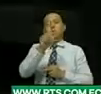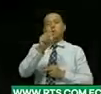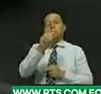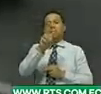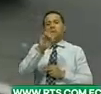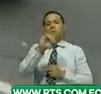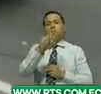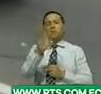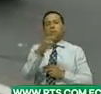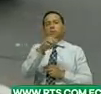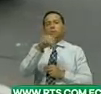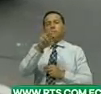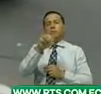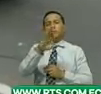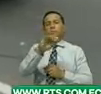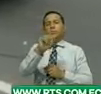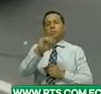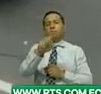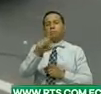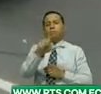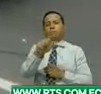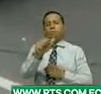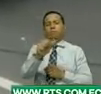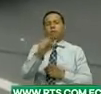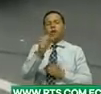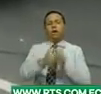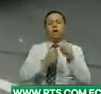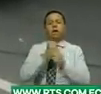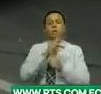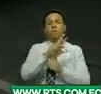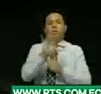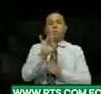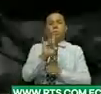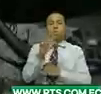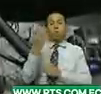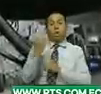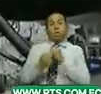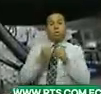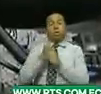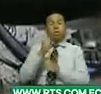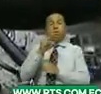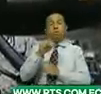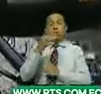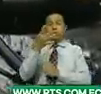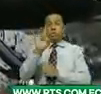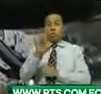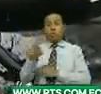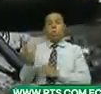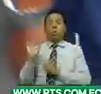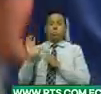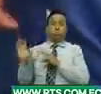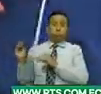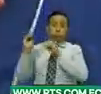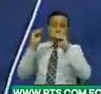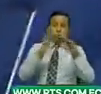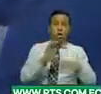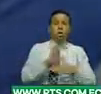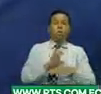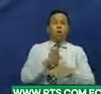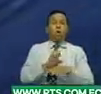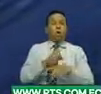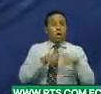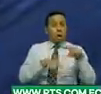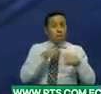años. En el 2018 abandonó su natal Venezuela en busca de nuevos sueños. A sus amigos les contaba que quería comprar una casa y para